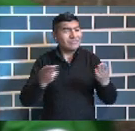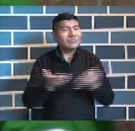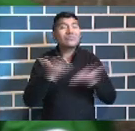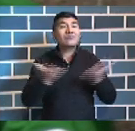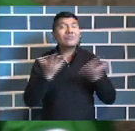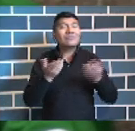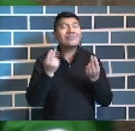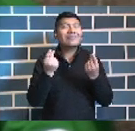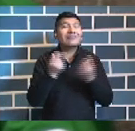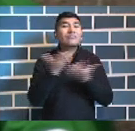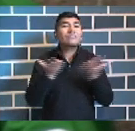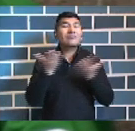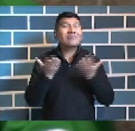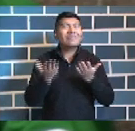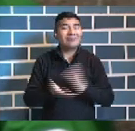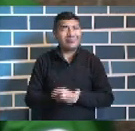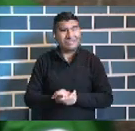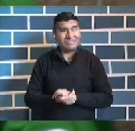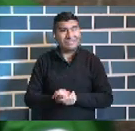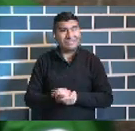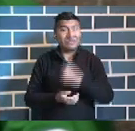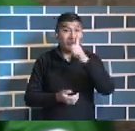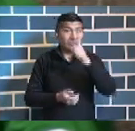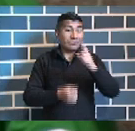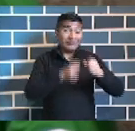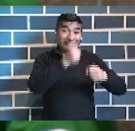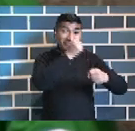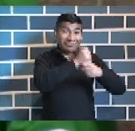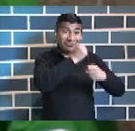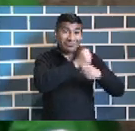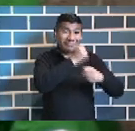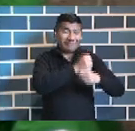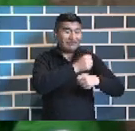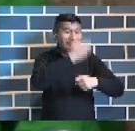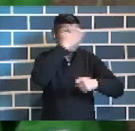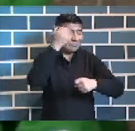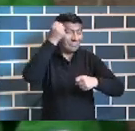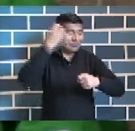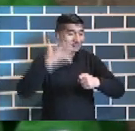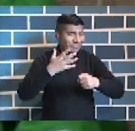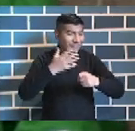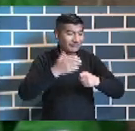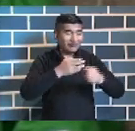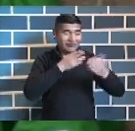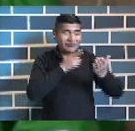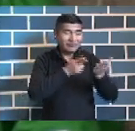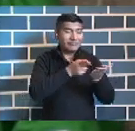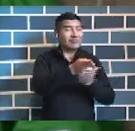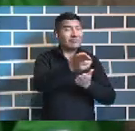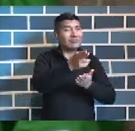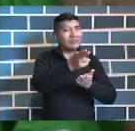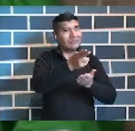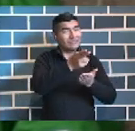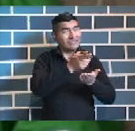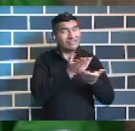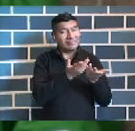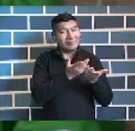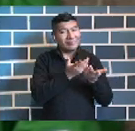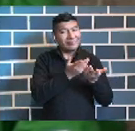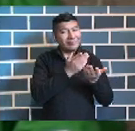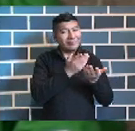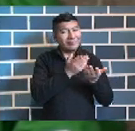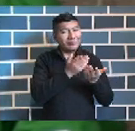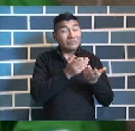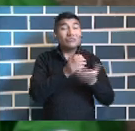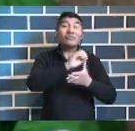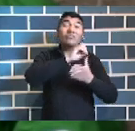materiales. ¿De un trabajo sacrificado, honesto, honrado?